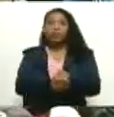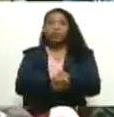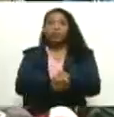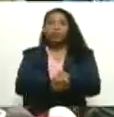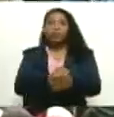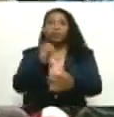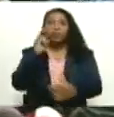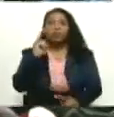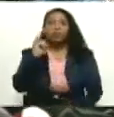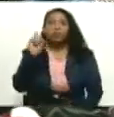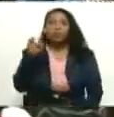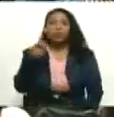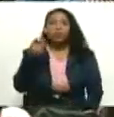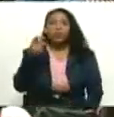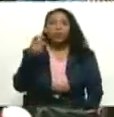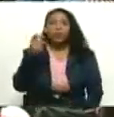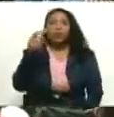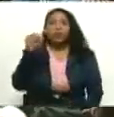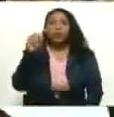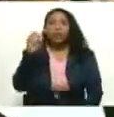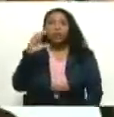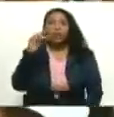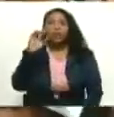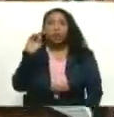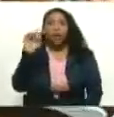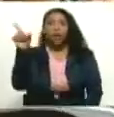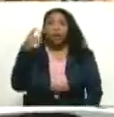Ignacio Petit. Los Petit son famosos, ¿no?